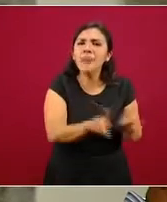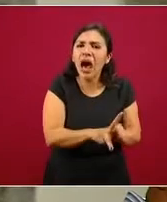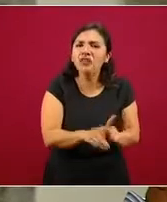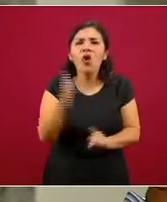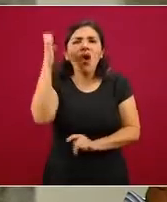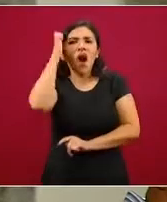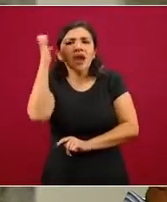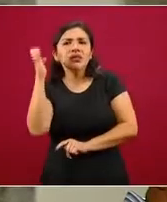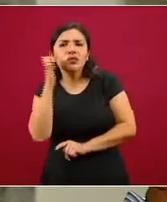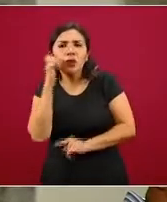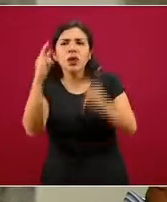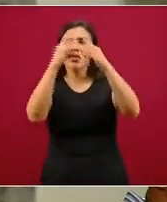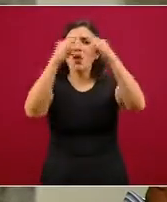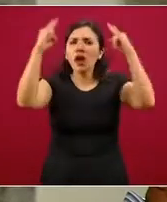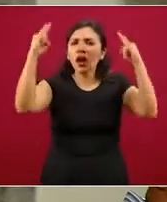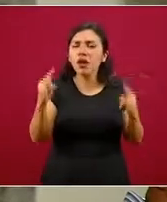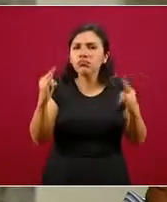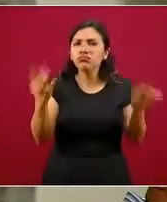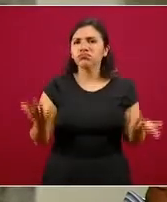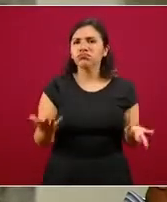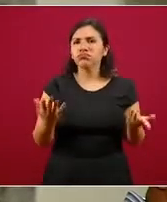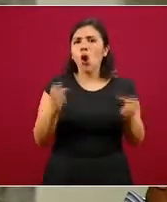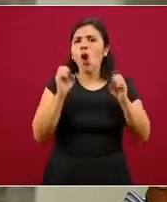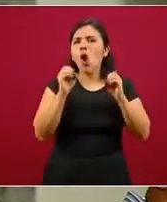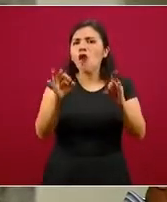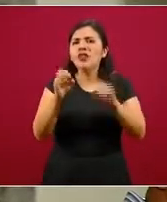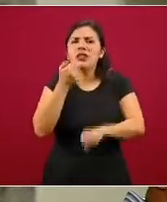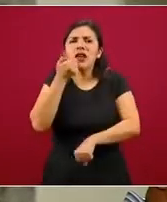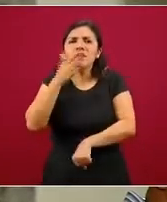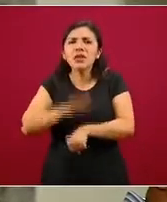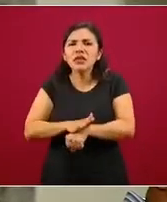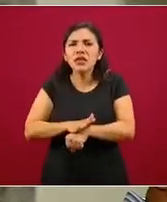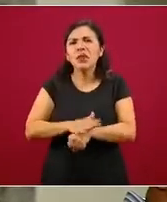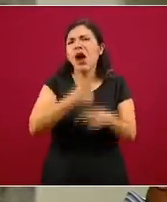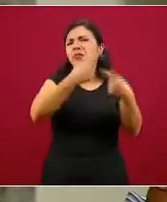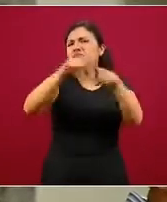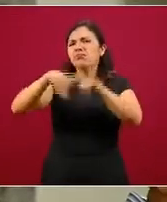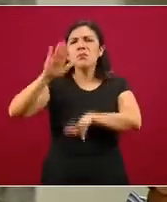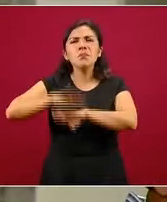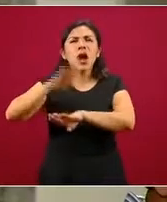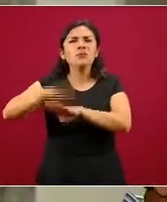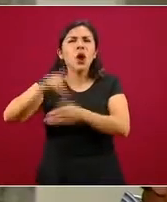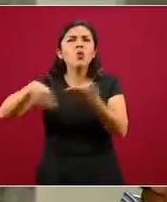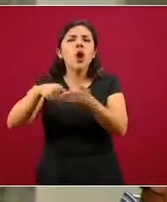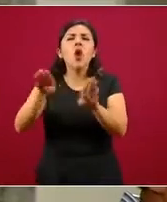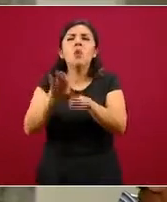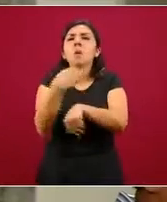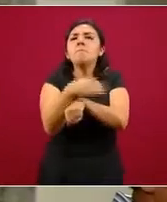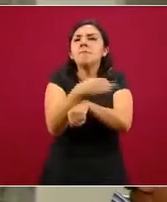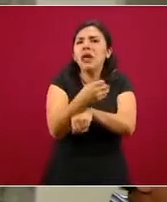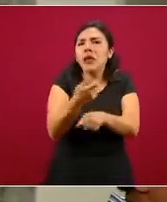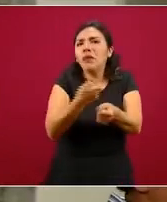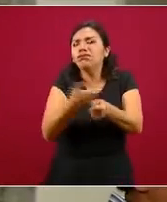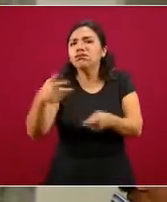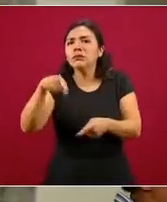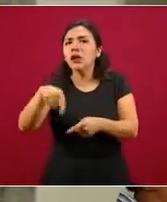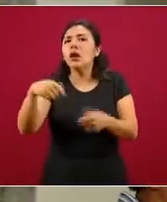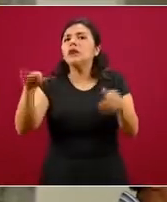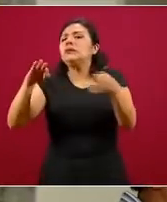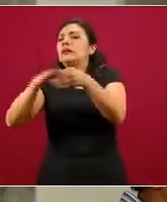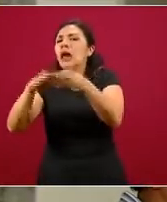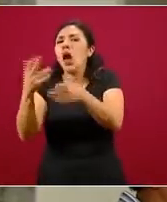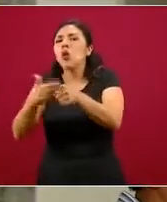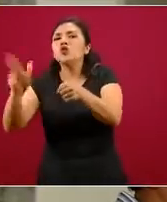estacionamientos, carpas, toldos, oficinas administrativas y otros lugares provisionales, aledaños a